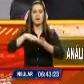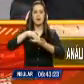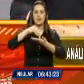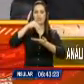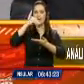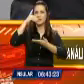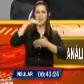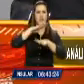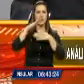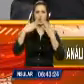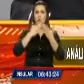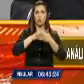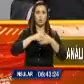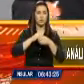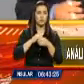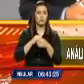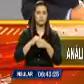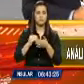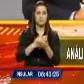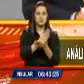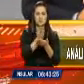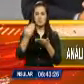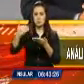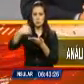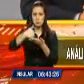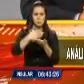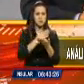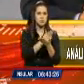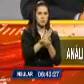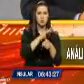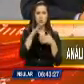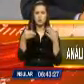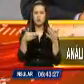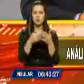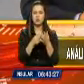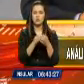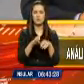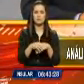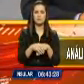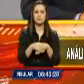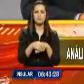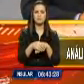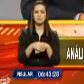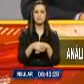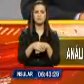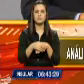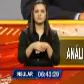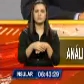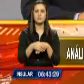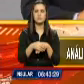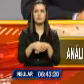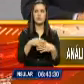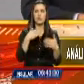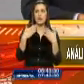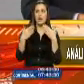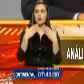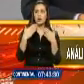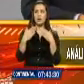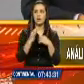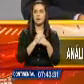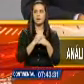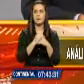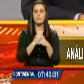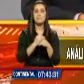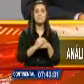la tierra, de tanques, de cañones. A pesar de que están hablando de